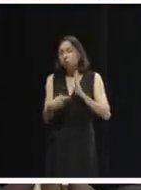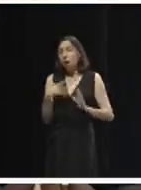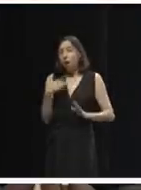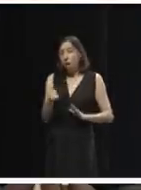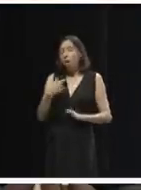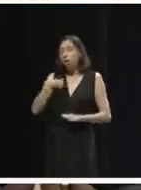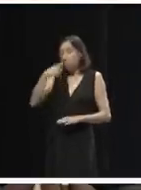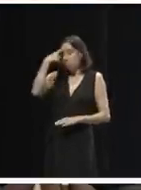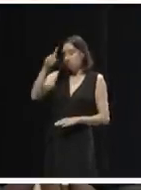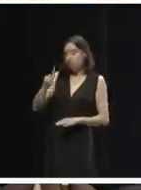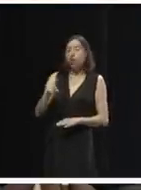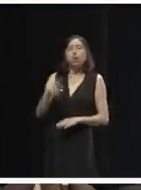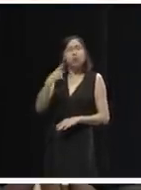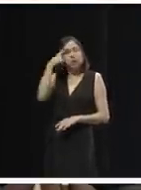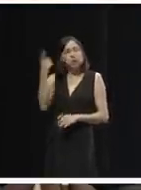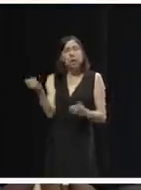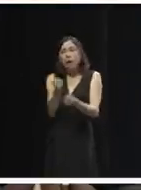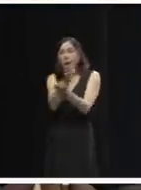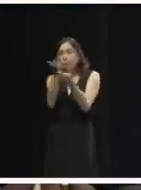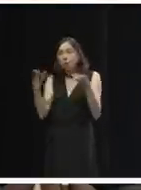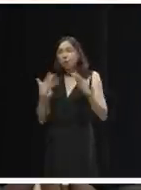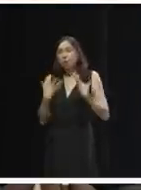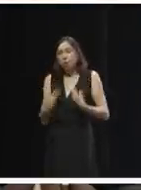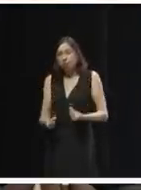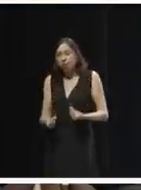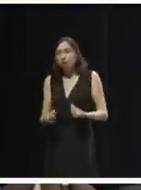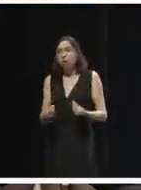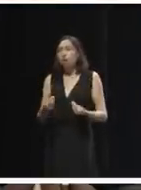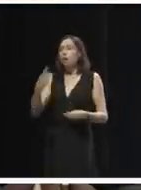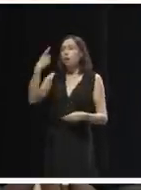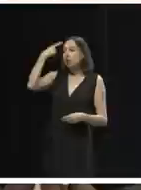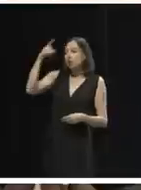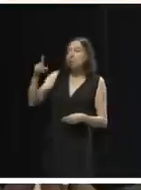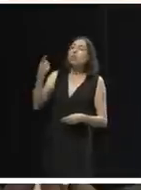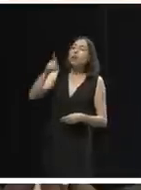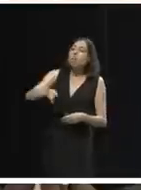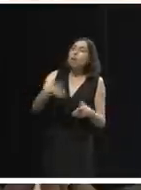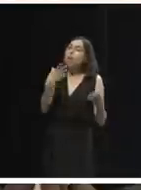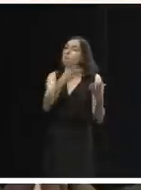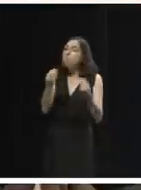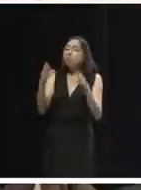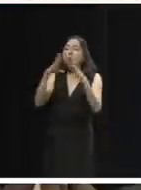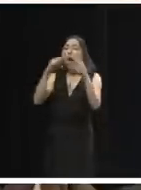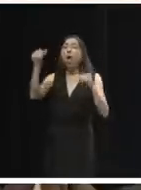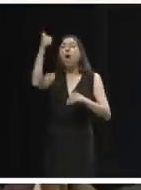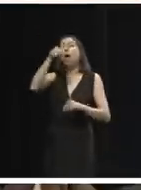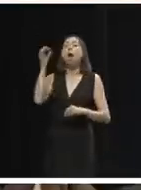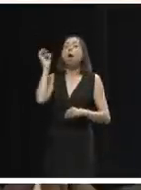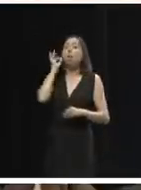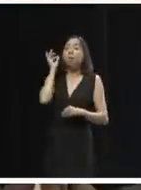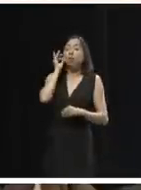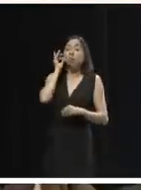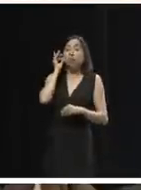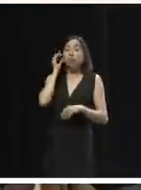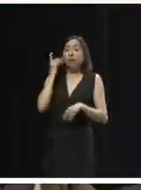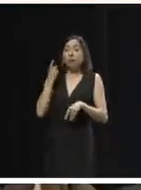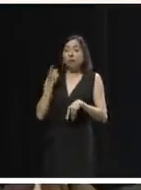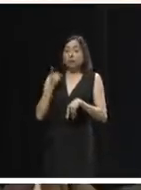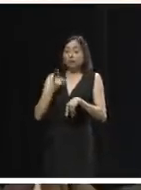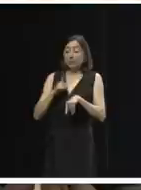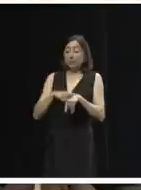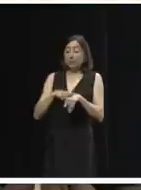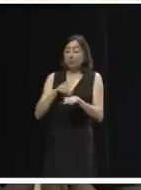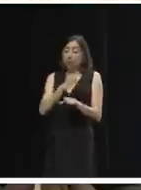hay decepción y también sé que hay muchos andaluces y andaluzas que en el poco tiempo que lleva Moreno